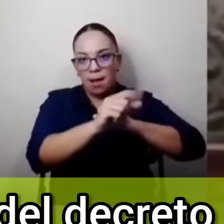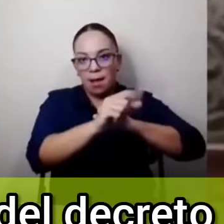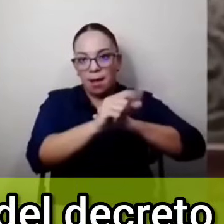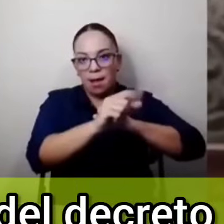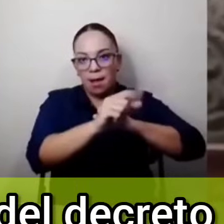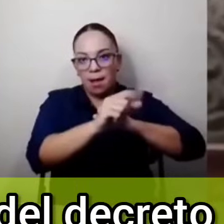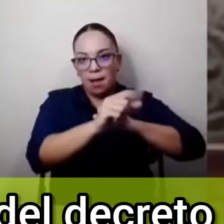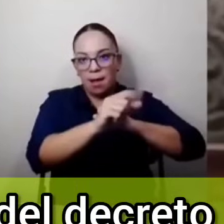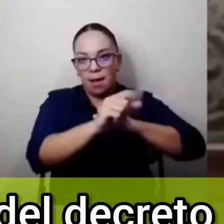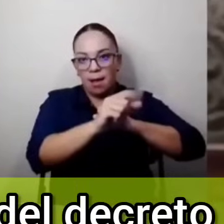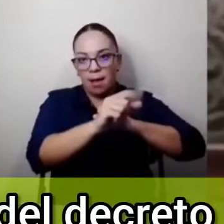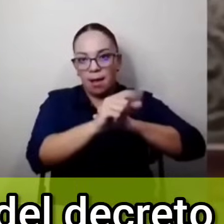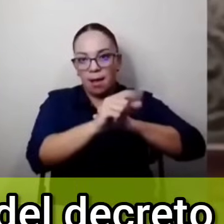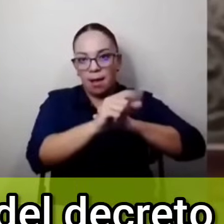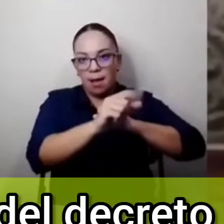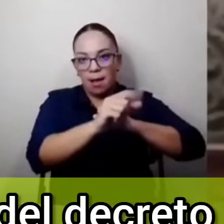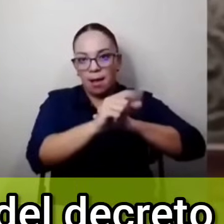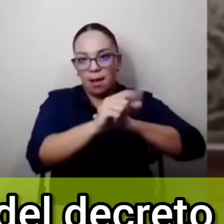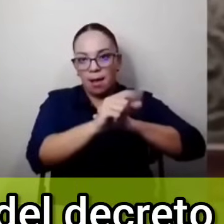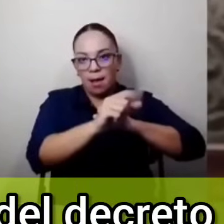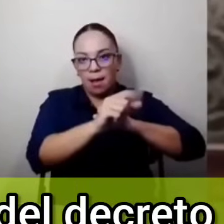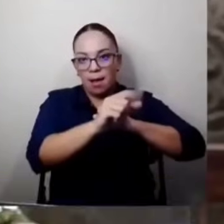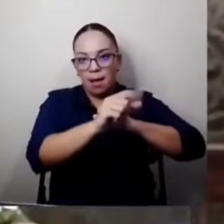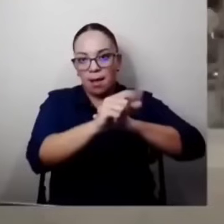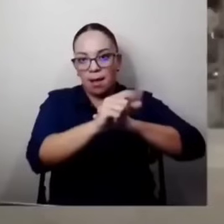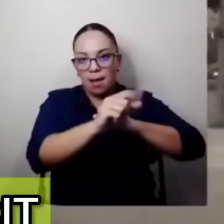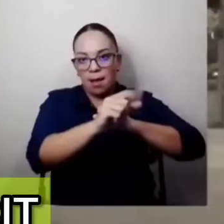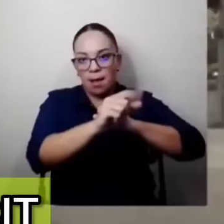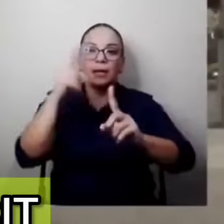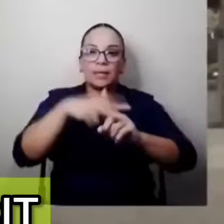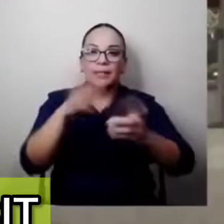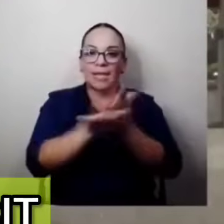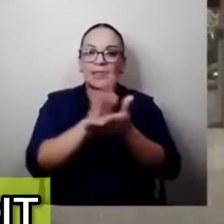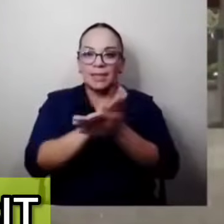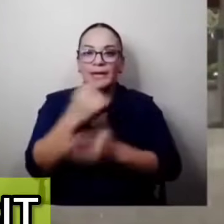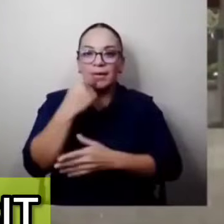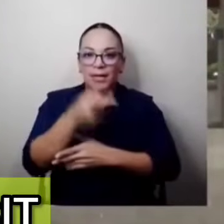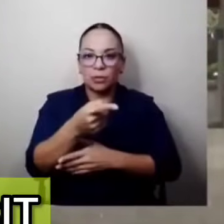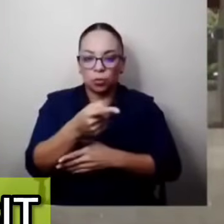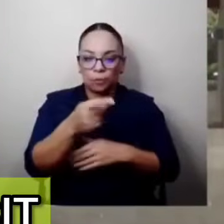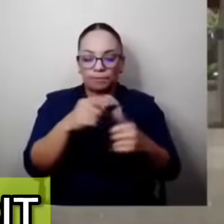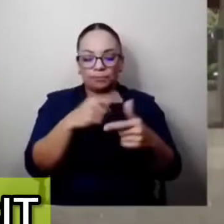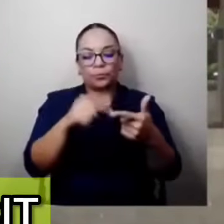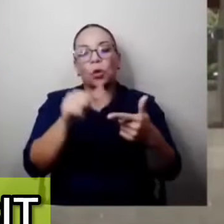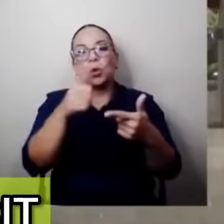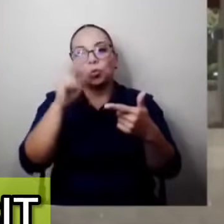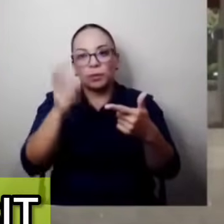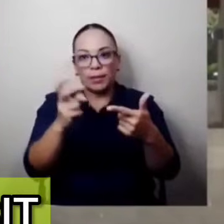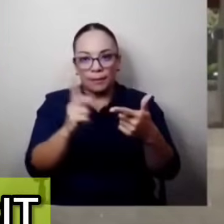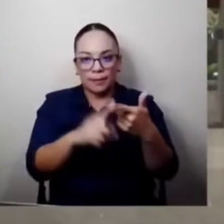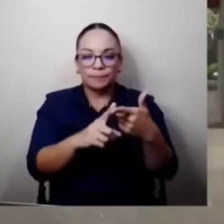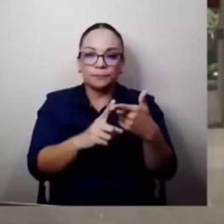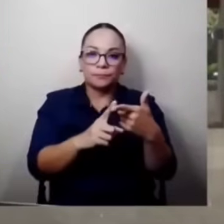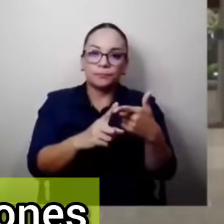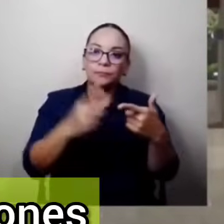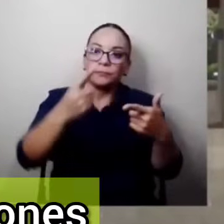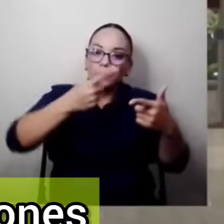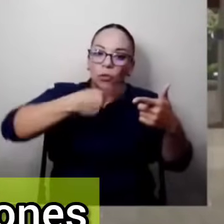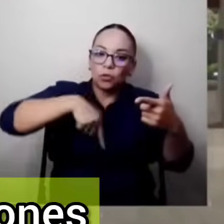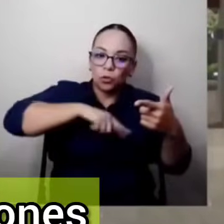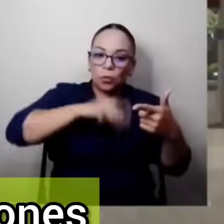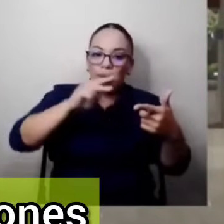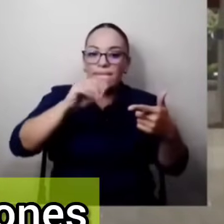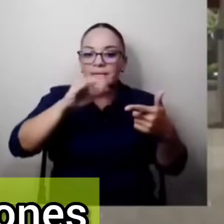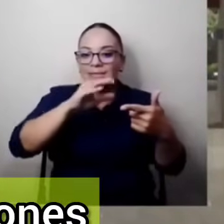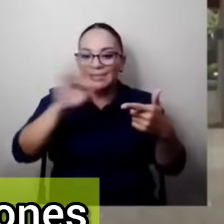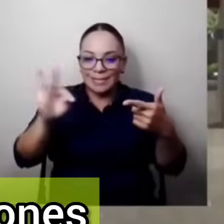le interpone al ICE por la implementación del decreto. Otro punto importante, nosotros, MISIT, somos el